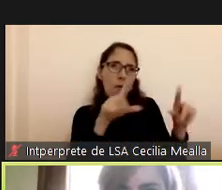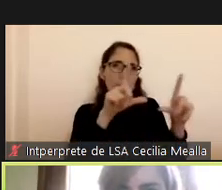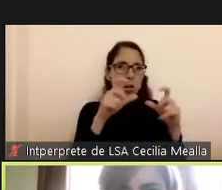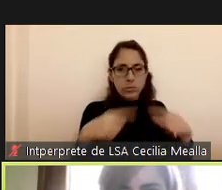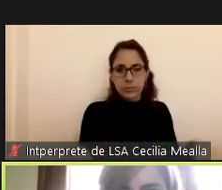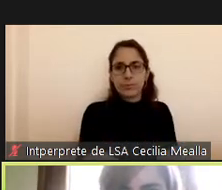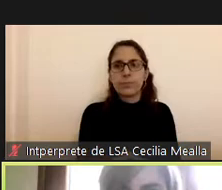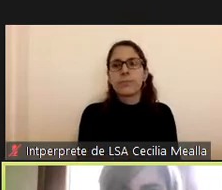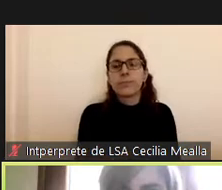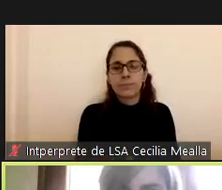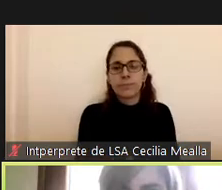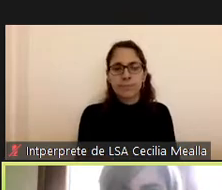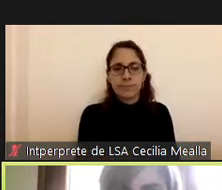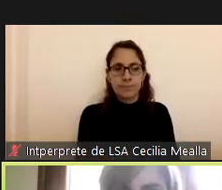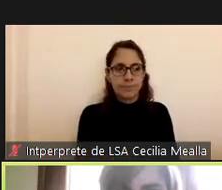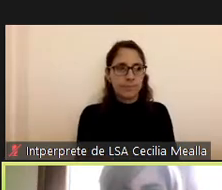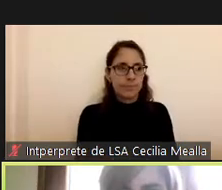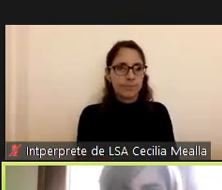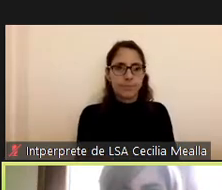Bien.